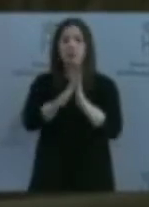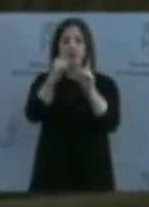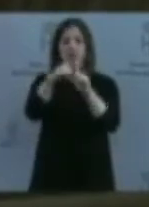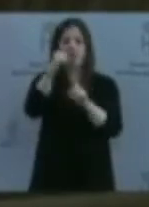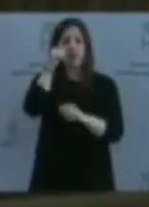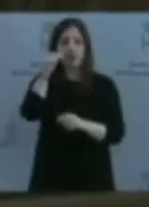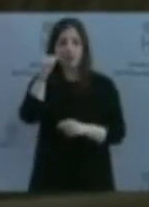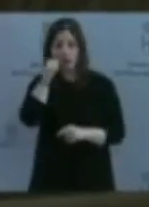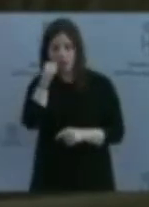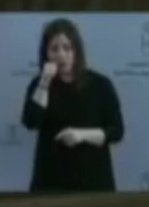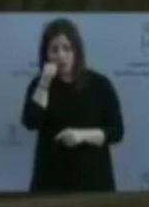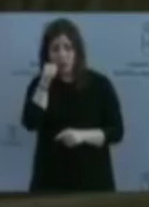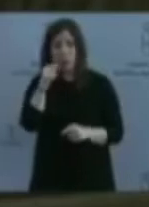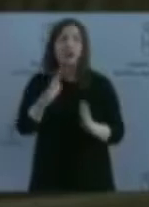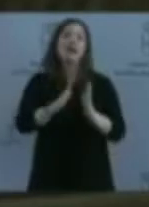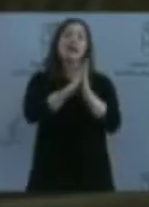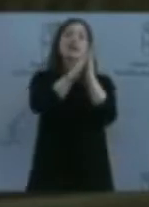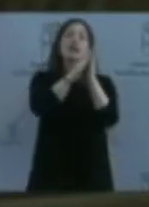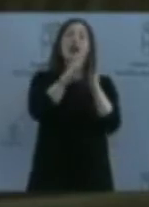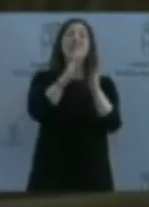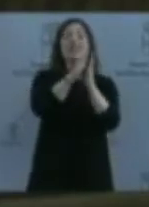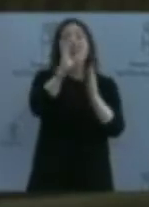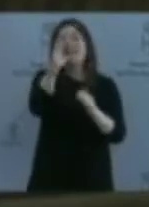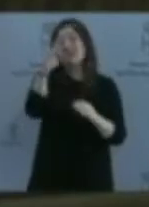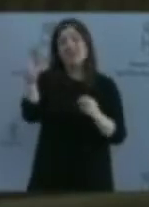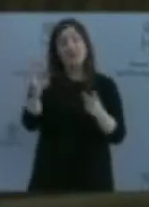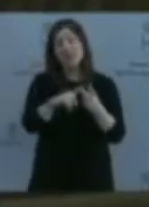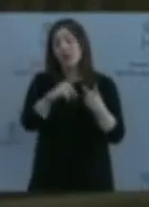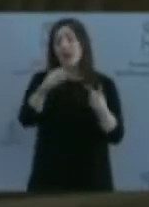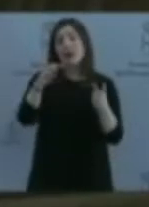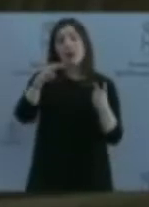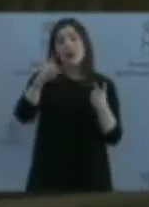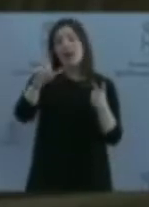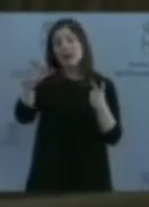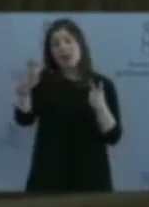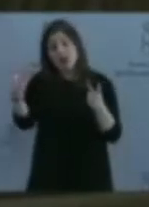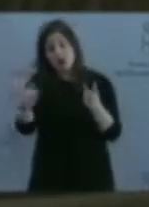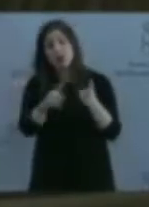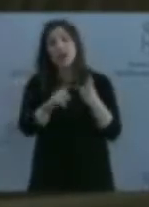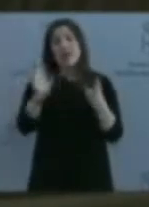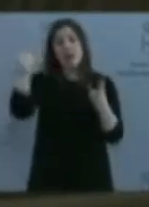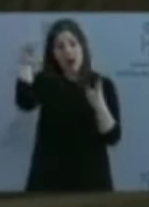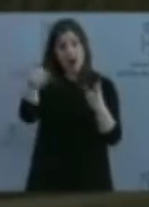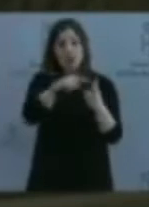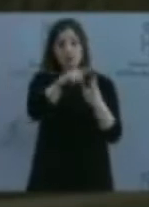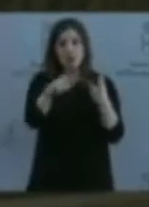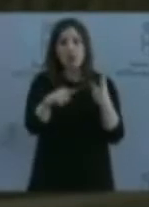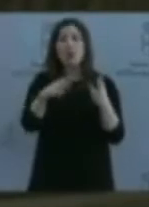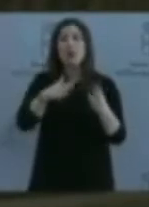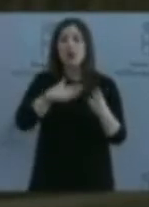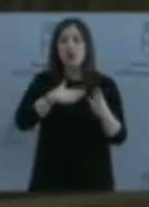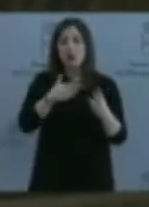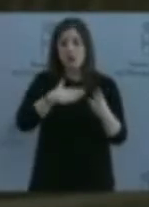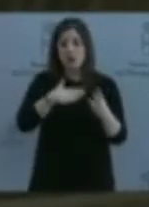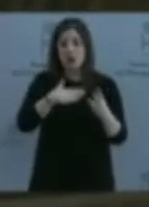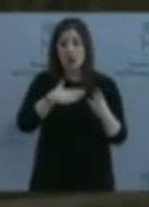de San Miguel de Lliño y la Iglesia de Santa María del Naranco constan como de titularidad del Arzobispado de Oviedo. De lo